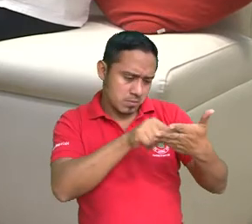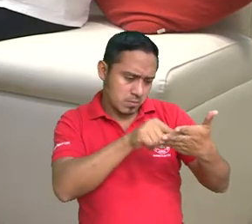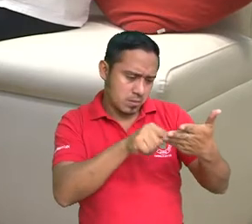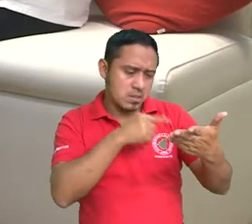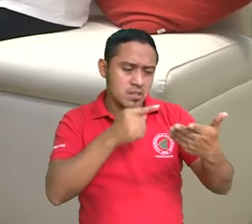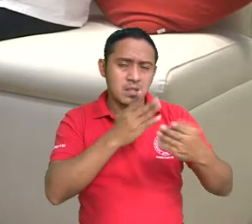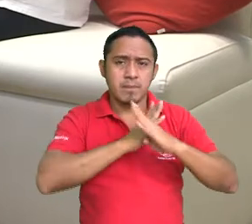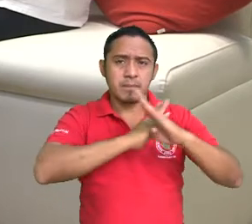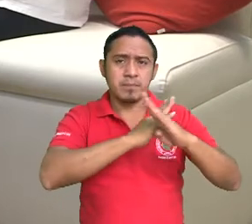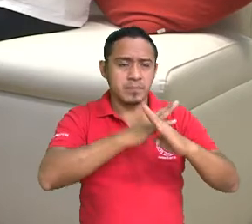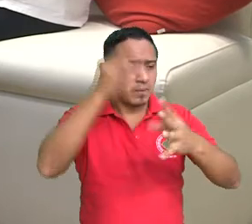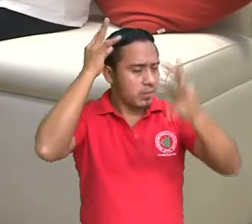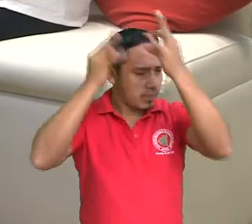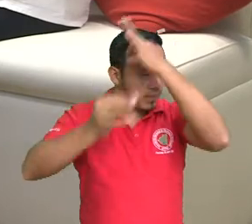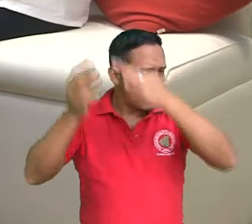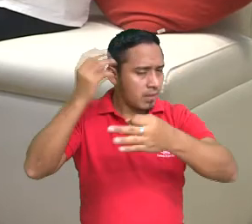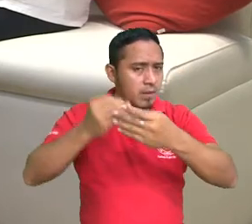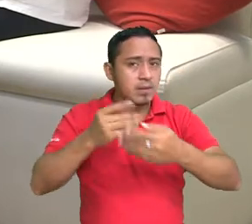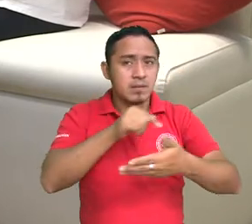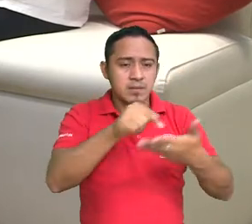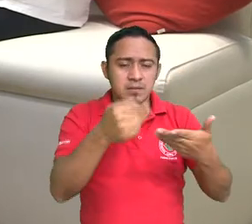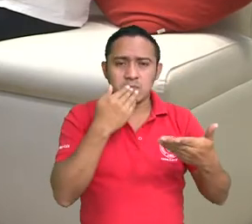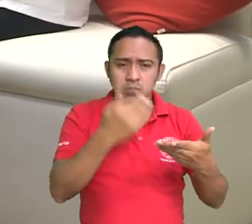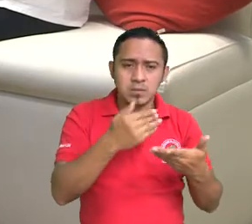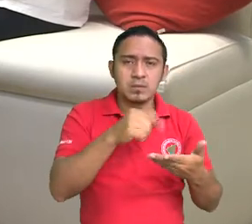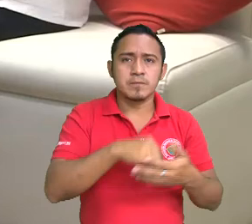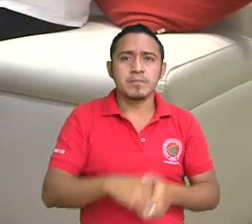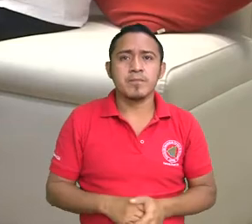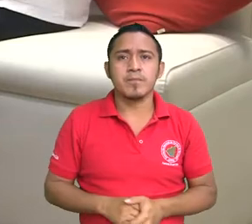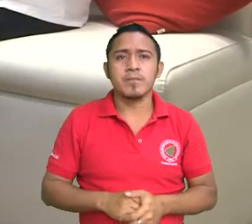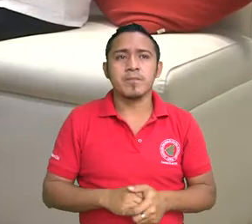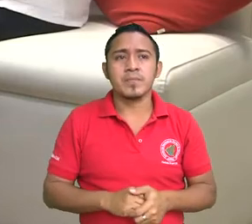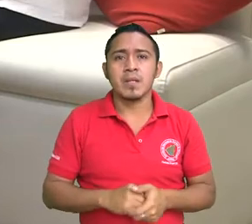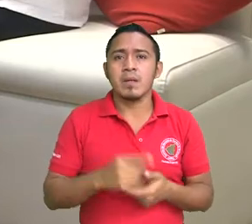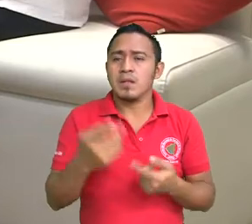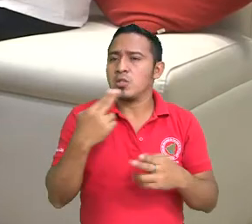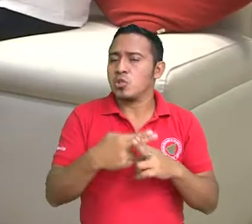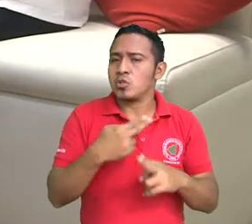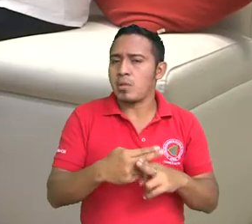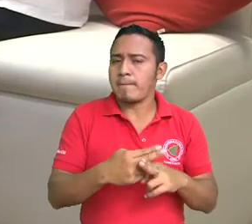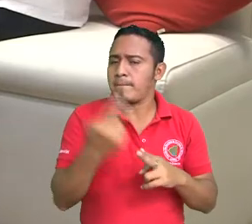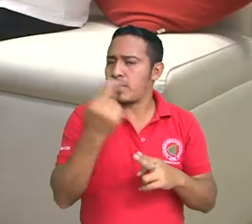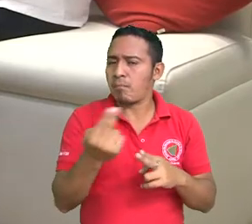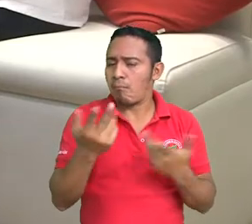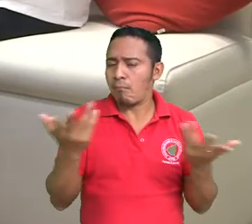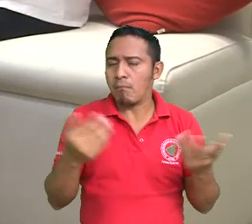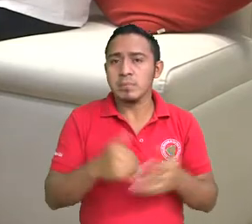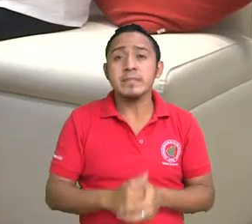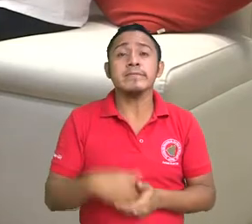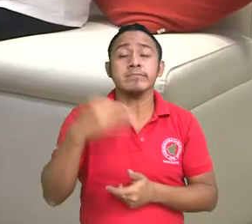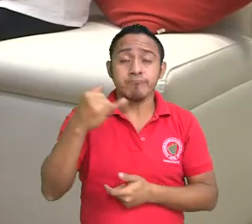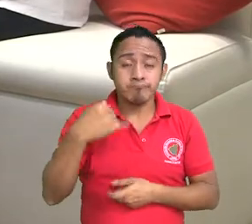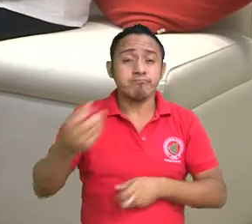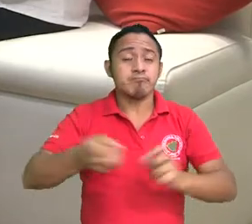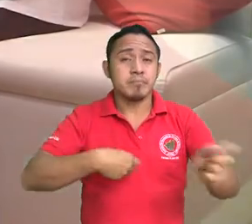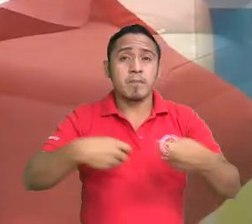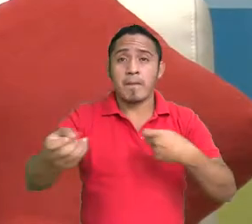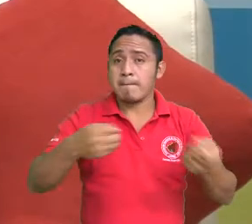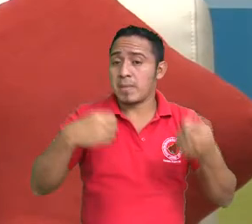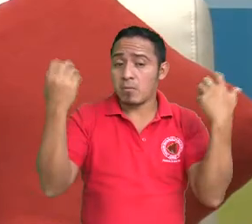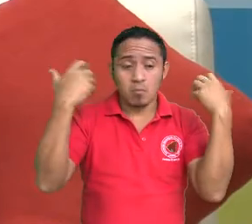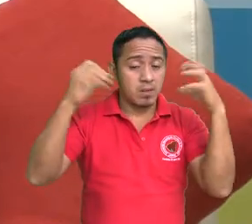cabello. ¿Qué tan bueno o solo es de nombre? Son muy comunes, los venden en